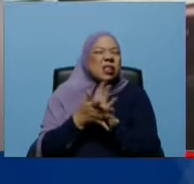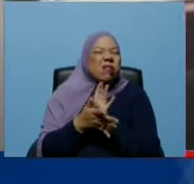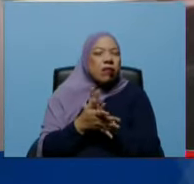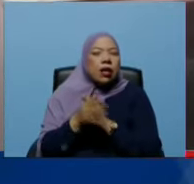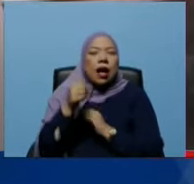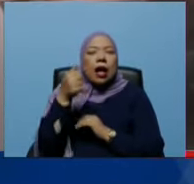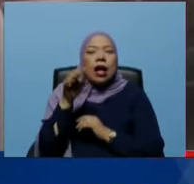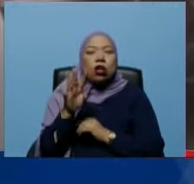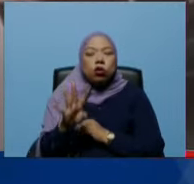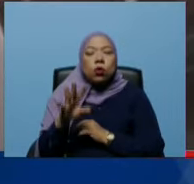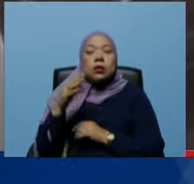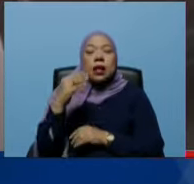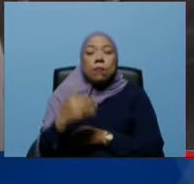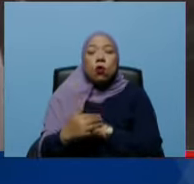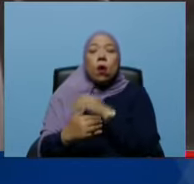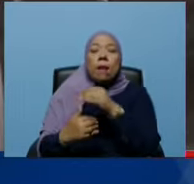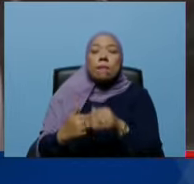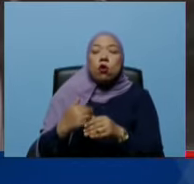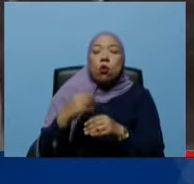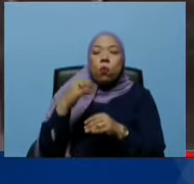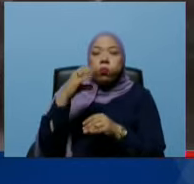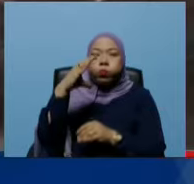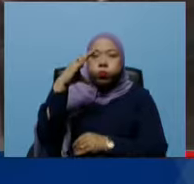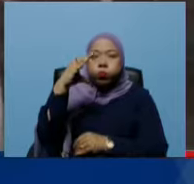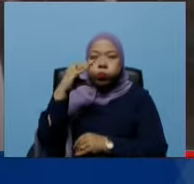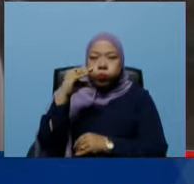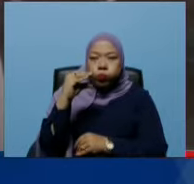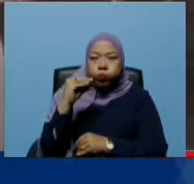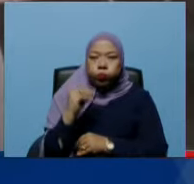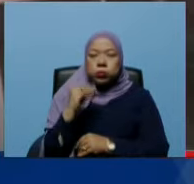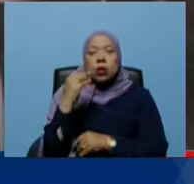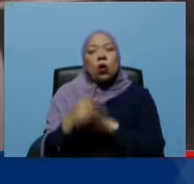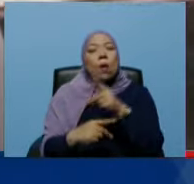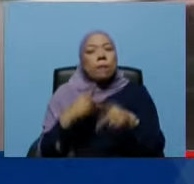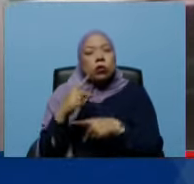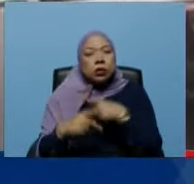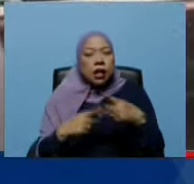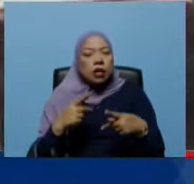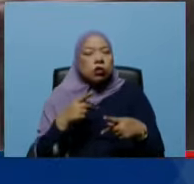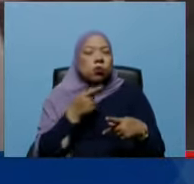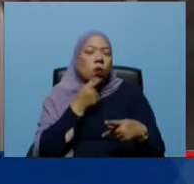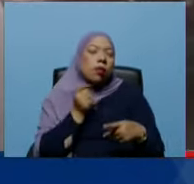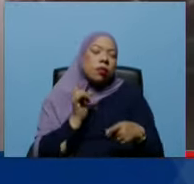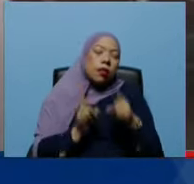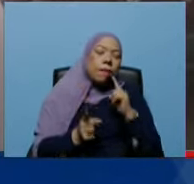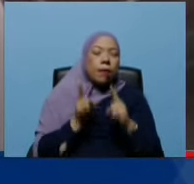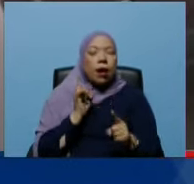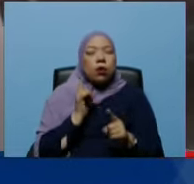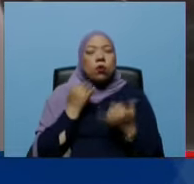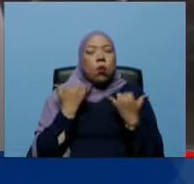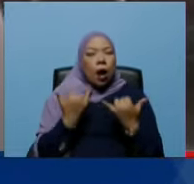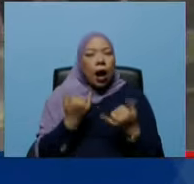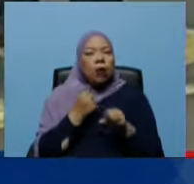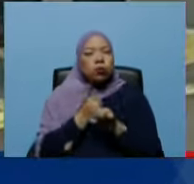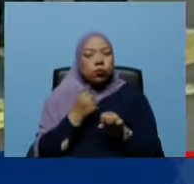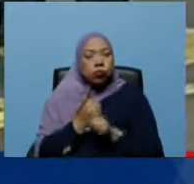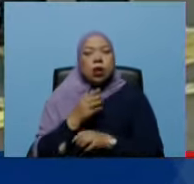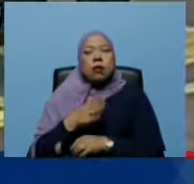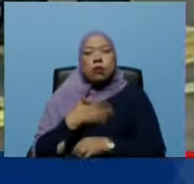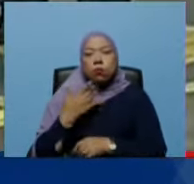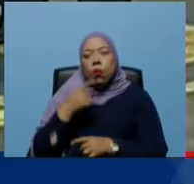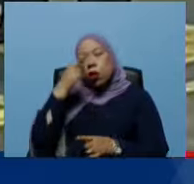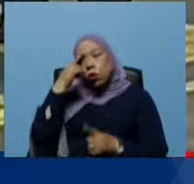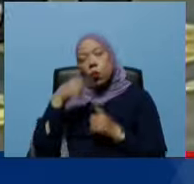bueno seguir bajando esas micras, pero bueno, eso es cuestión del proceso y estamos montados en eso, pero sí se puede